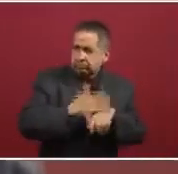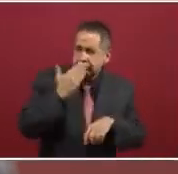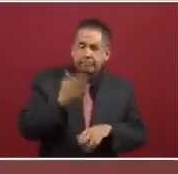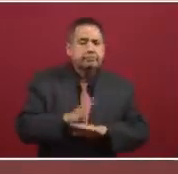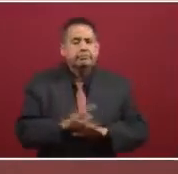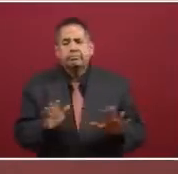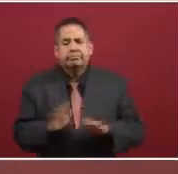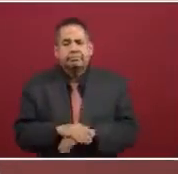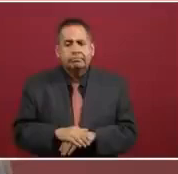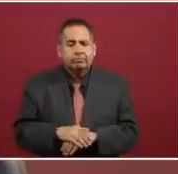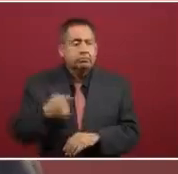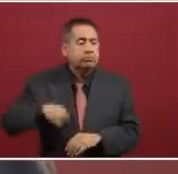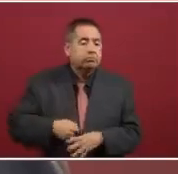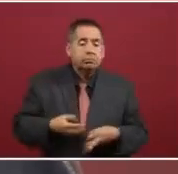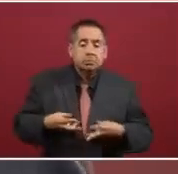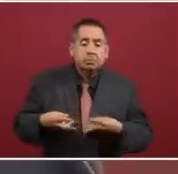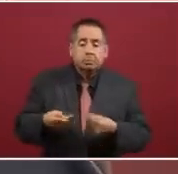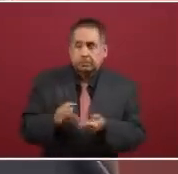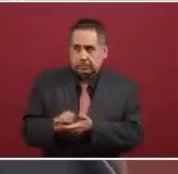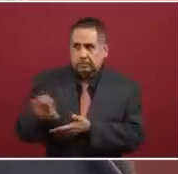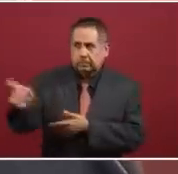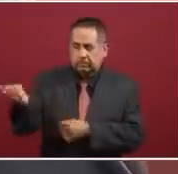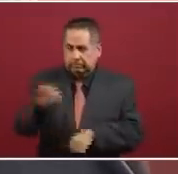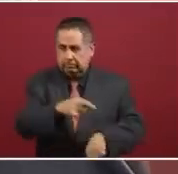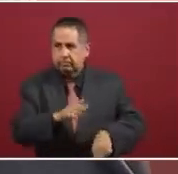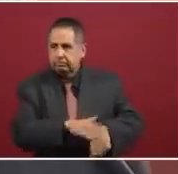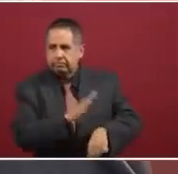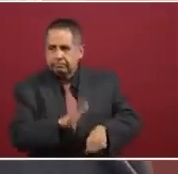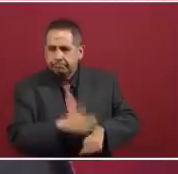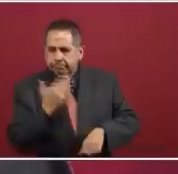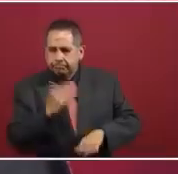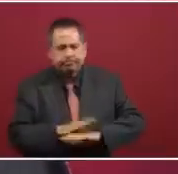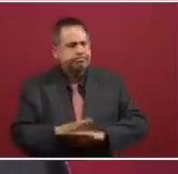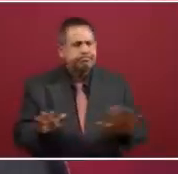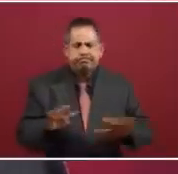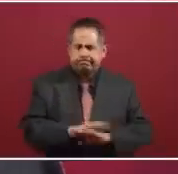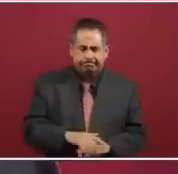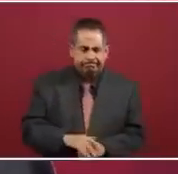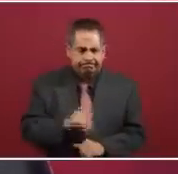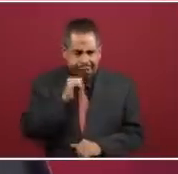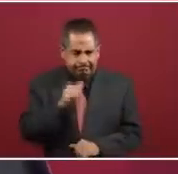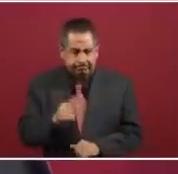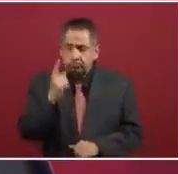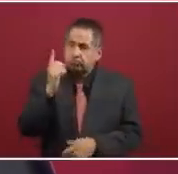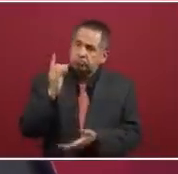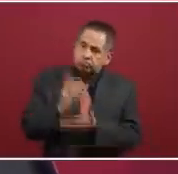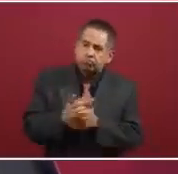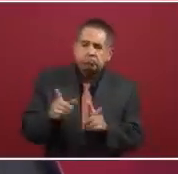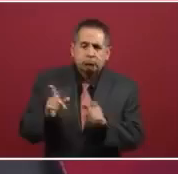a gastar para ir a convencerlos o a